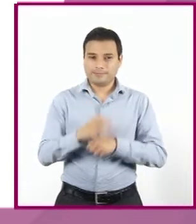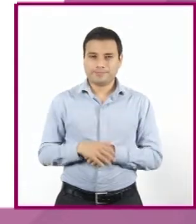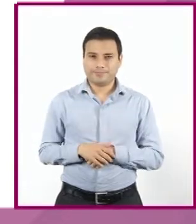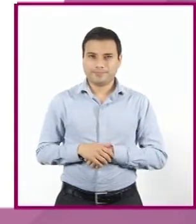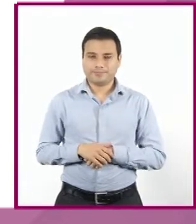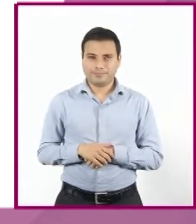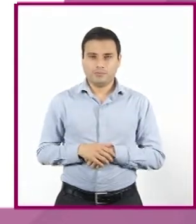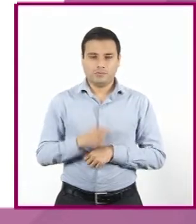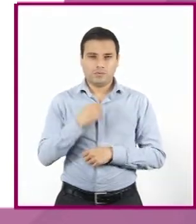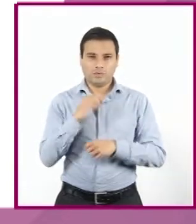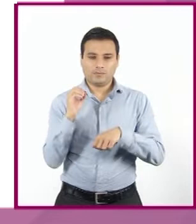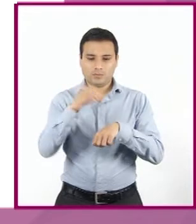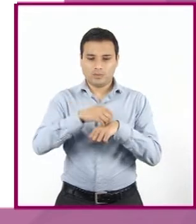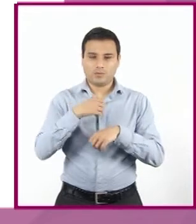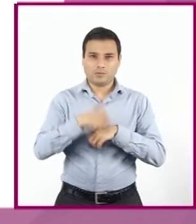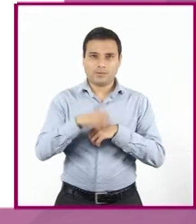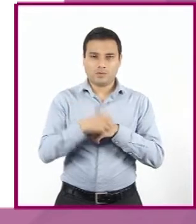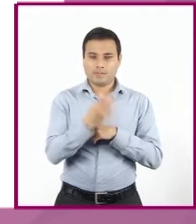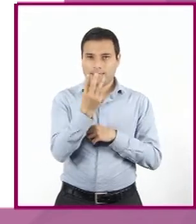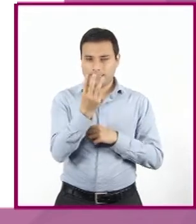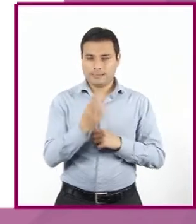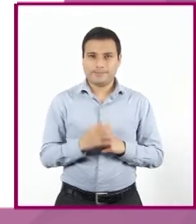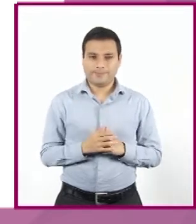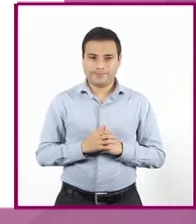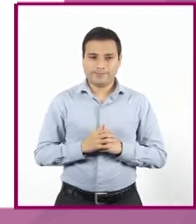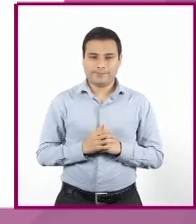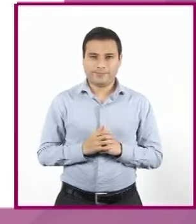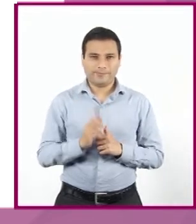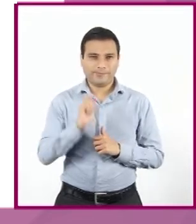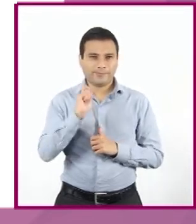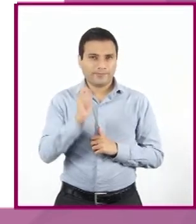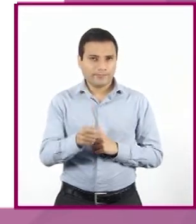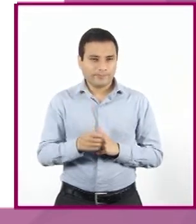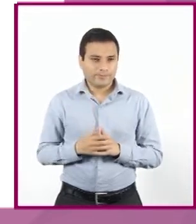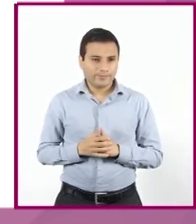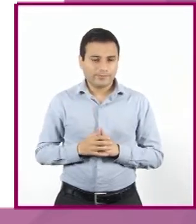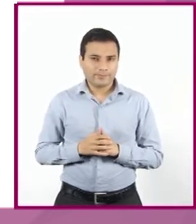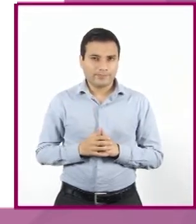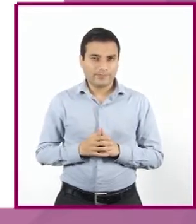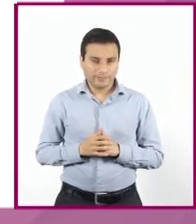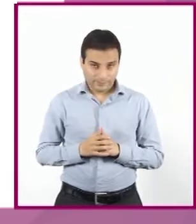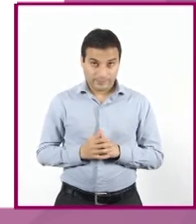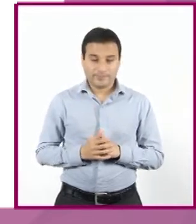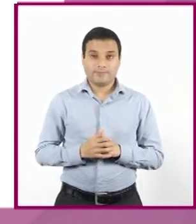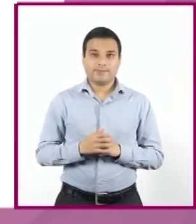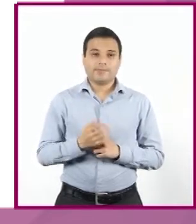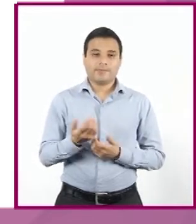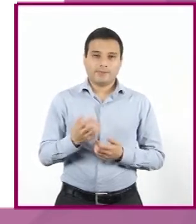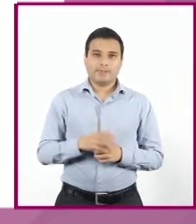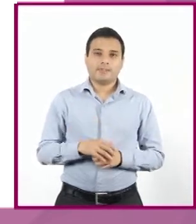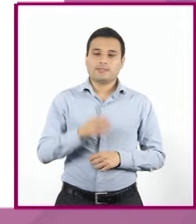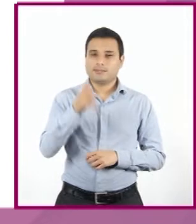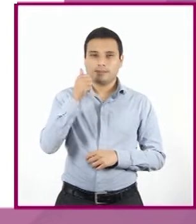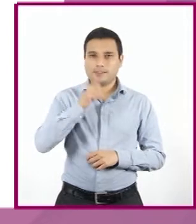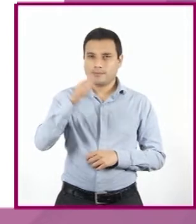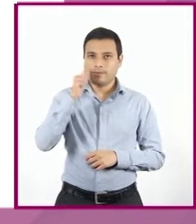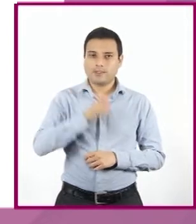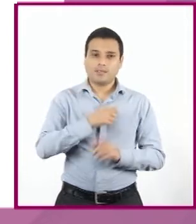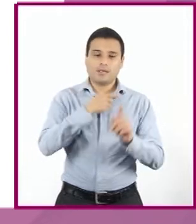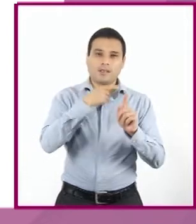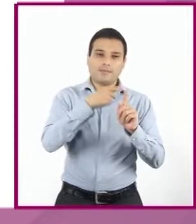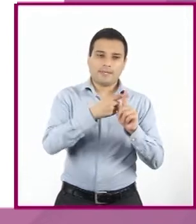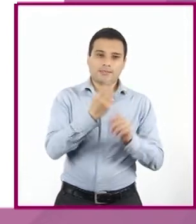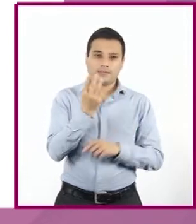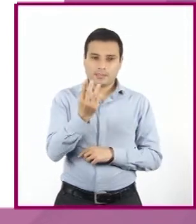el número 3, que representa la diferencia entre los términos consecutivos, 3 que multiplica a n,